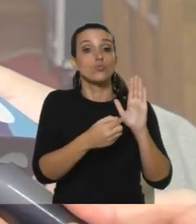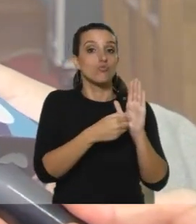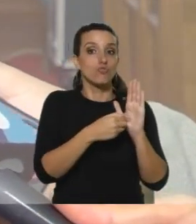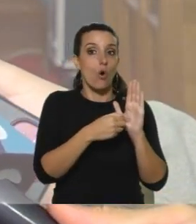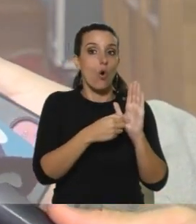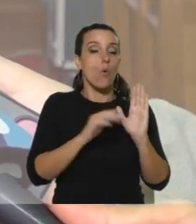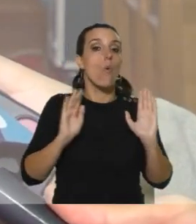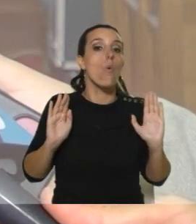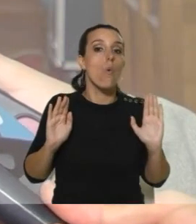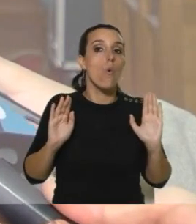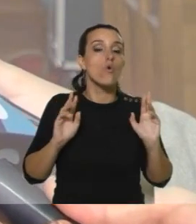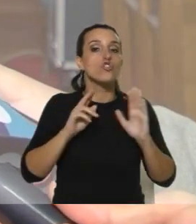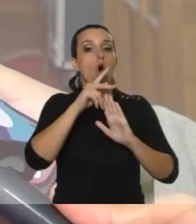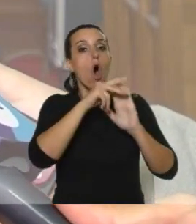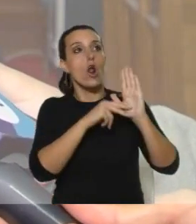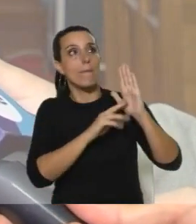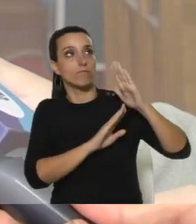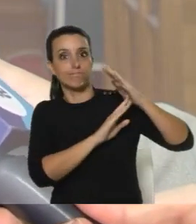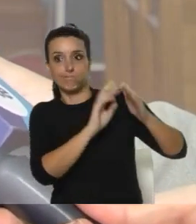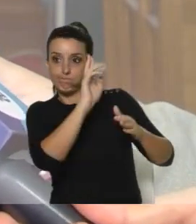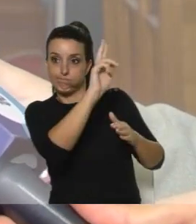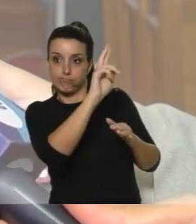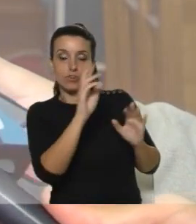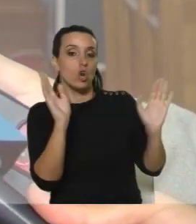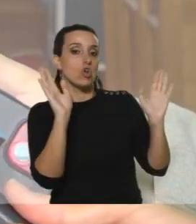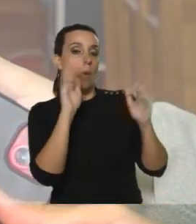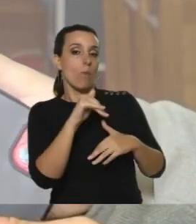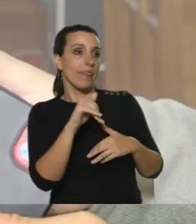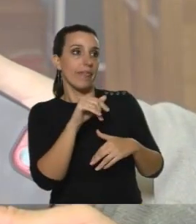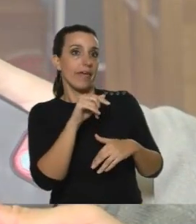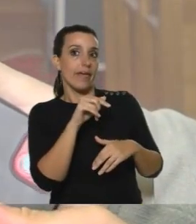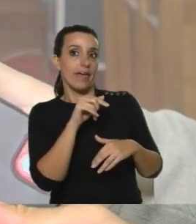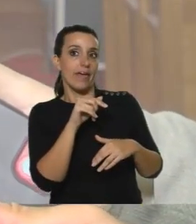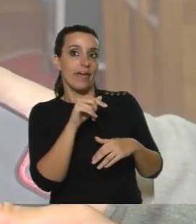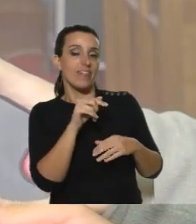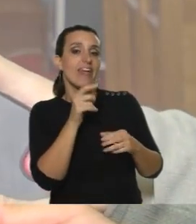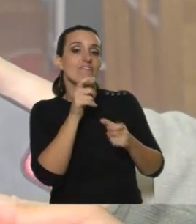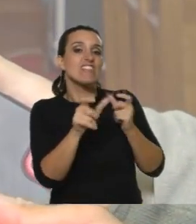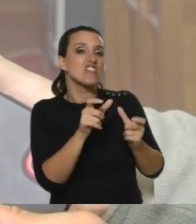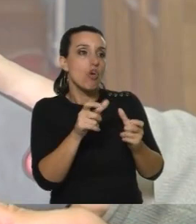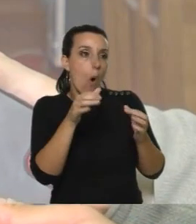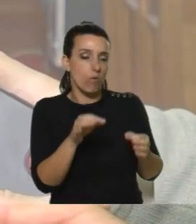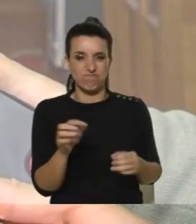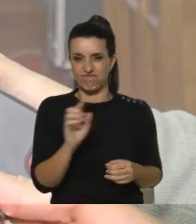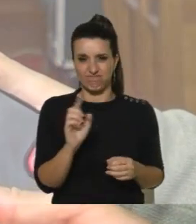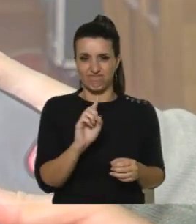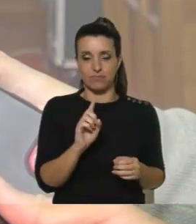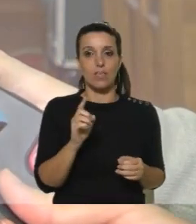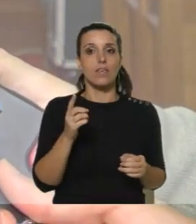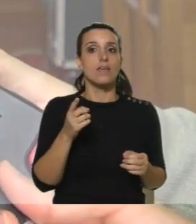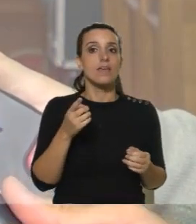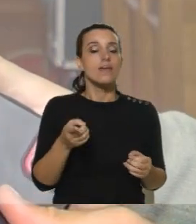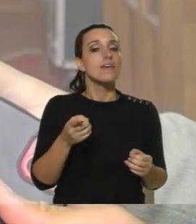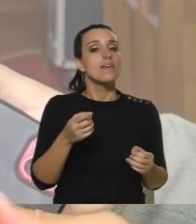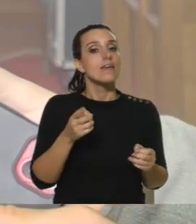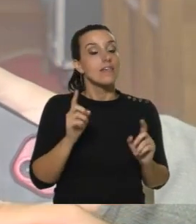es un marco normativo en el cual uno no puede cargar de definiciones puntuales que son